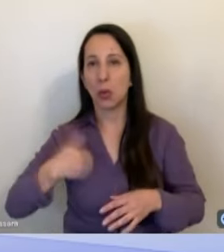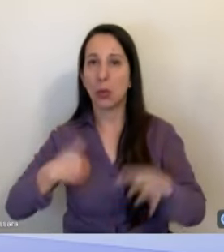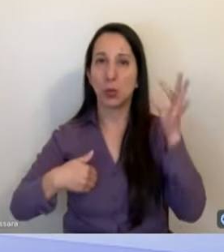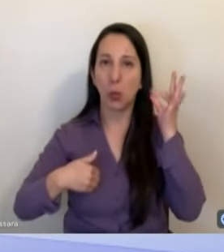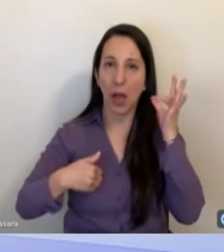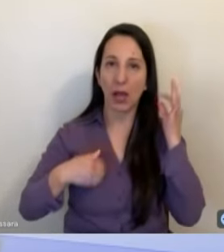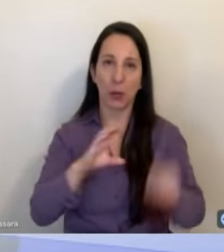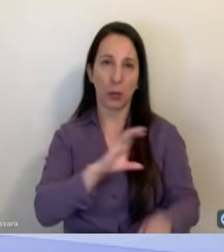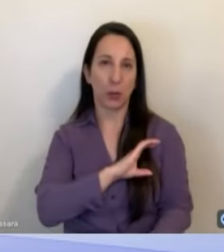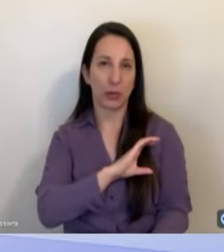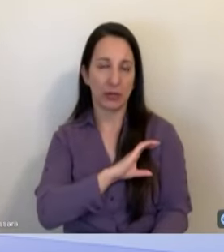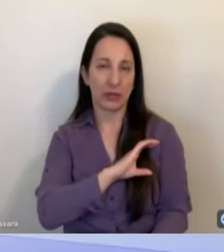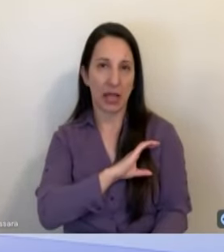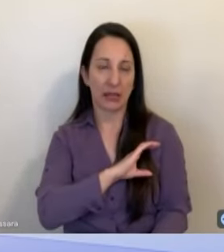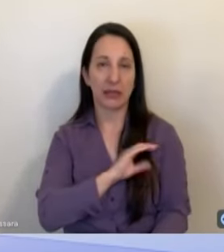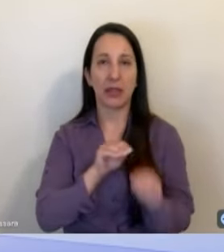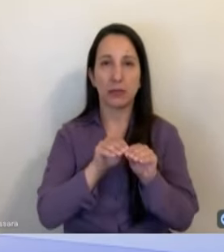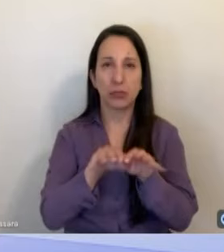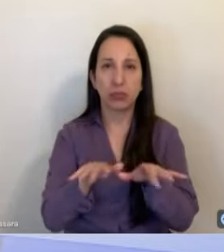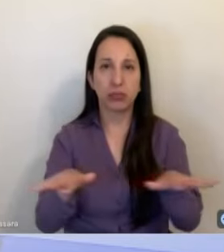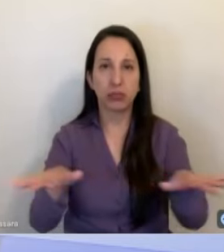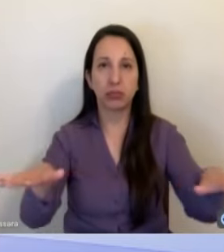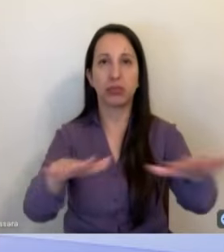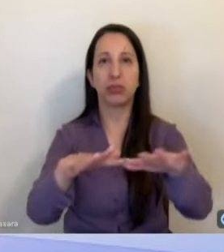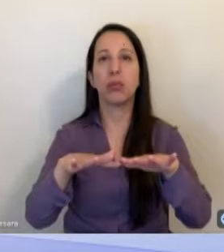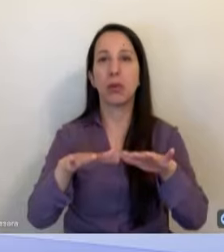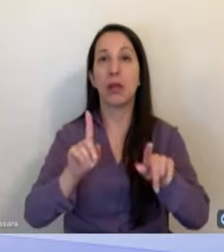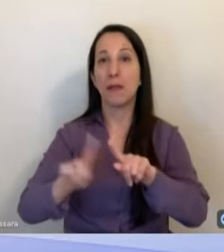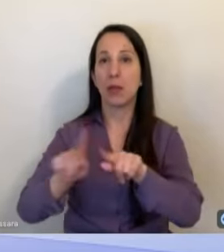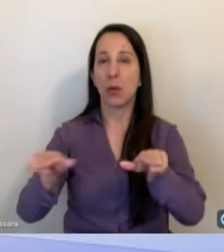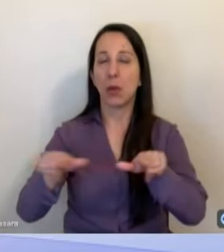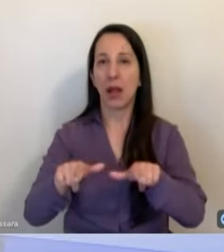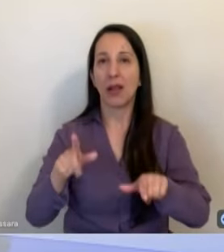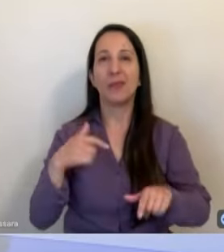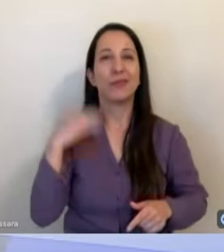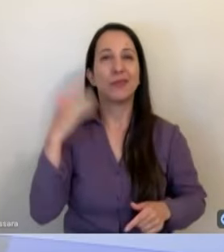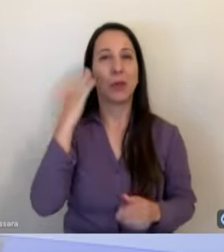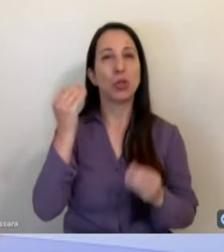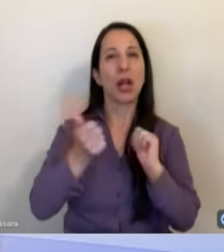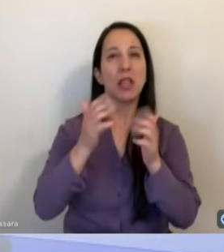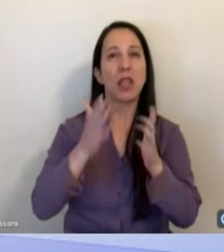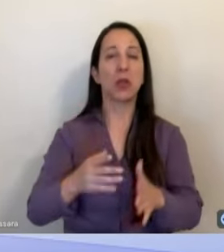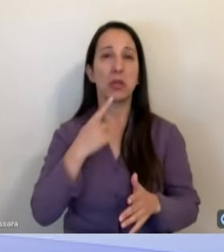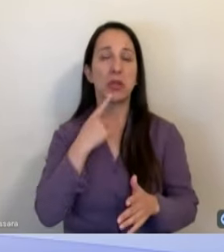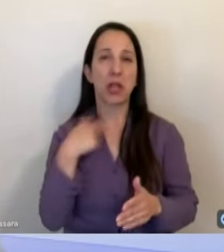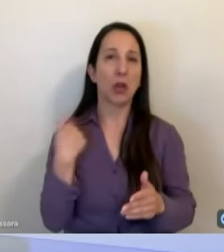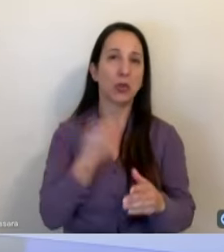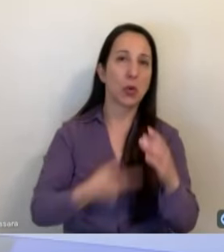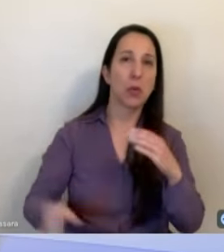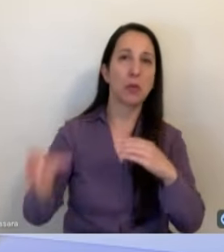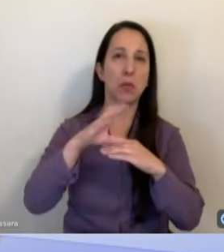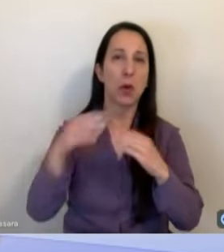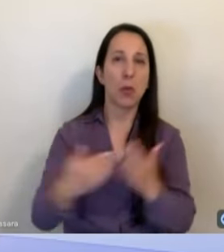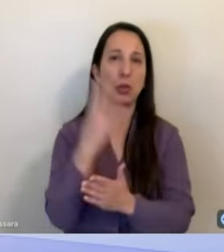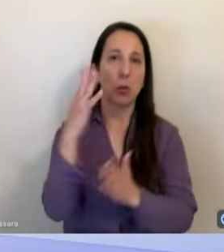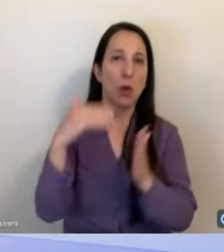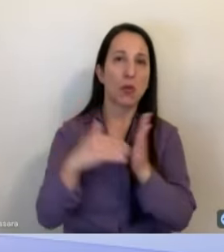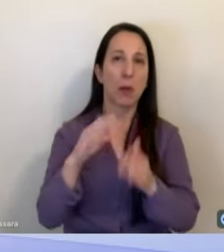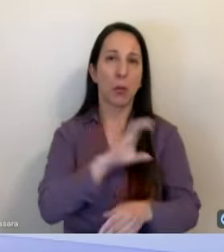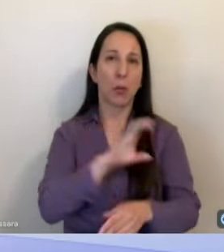momento de manera diferente en el terreno, porque sé que muchos candidatos dicen vamos a poner 4.000 policías nuevos, 2.000 patrullas nuevas, eso requiere por lo